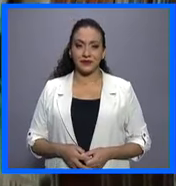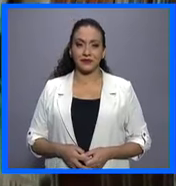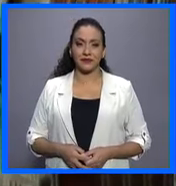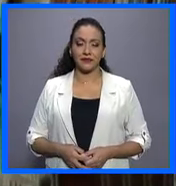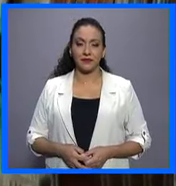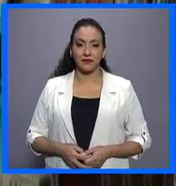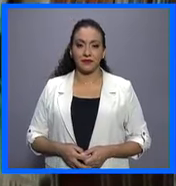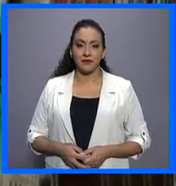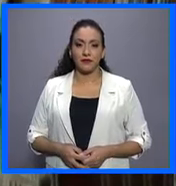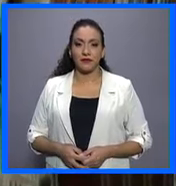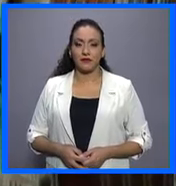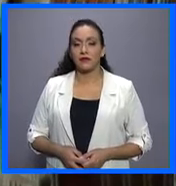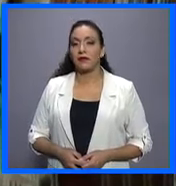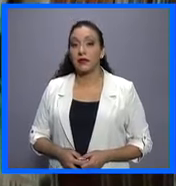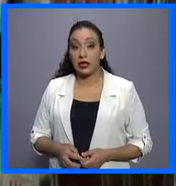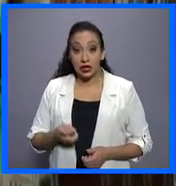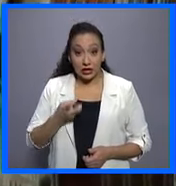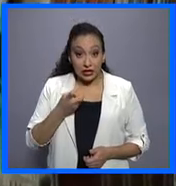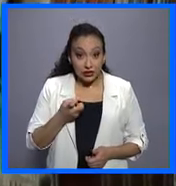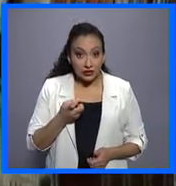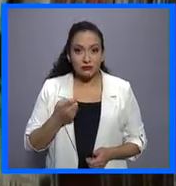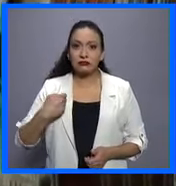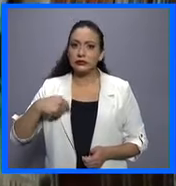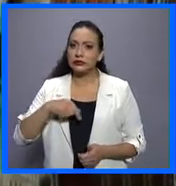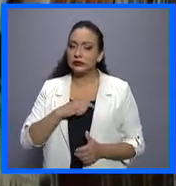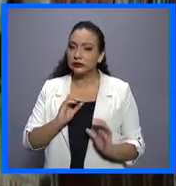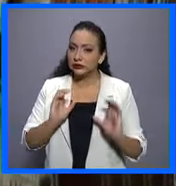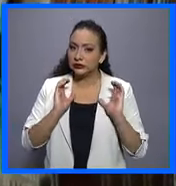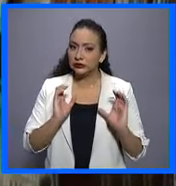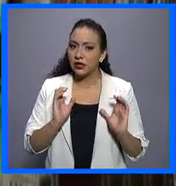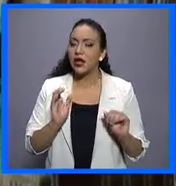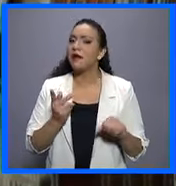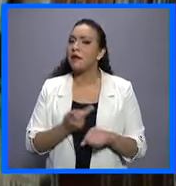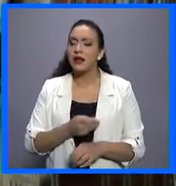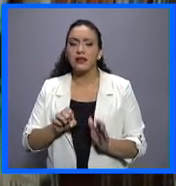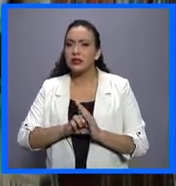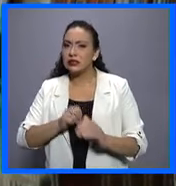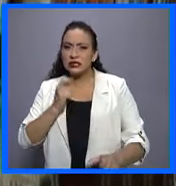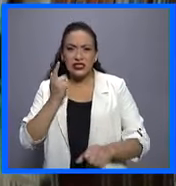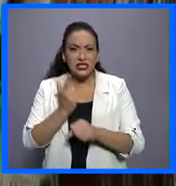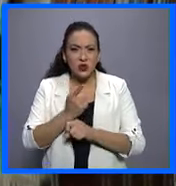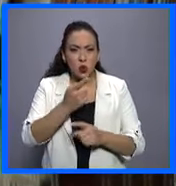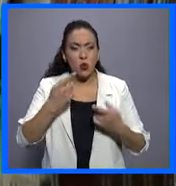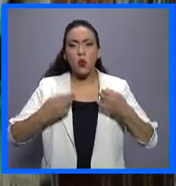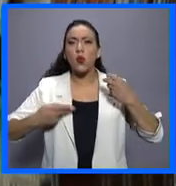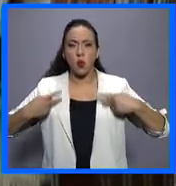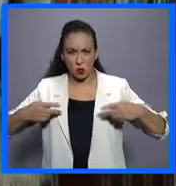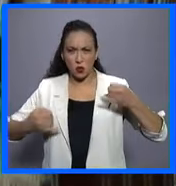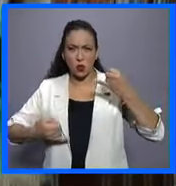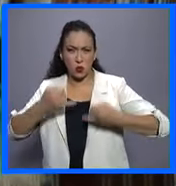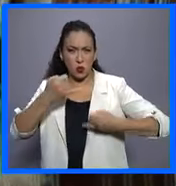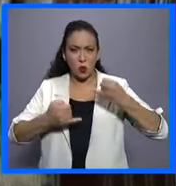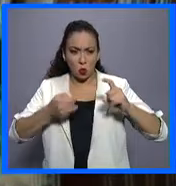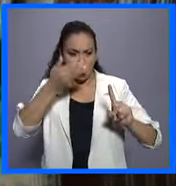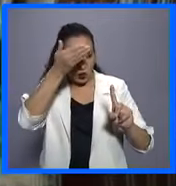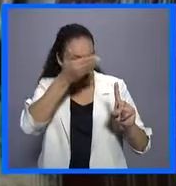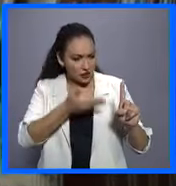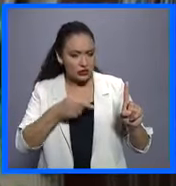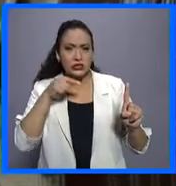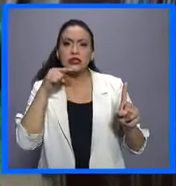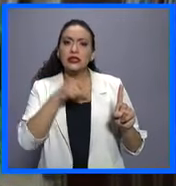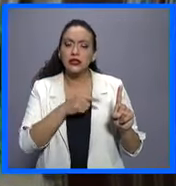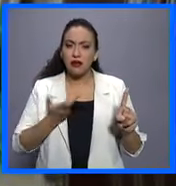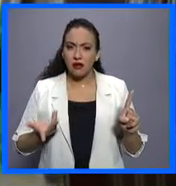Es una precaución que se debe tomar en casos como este, en que un juez comete